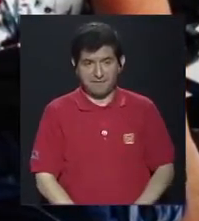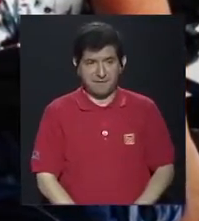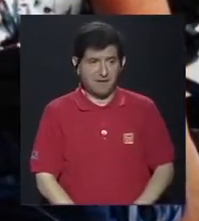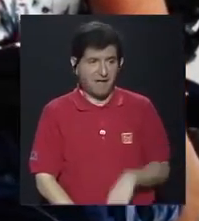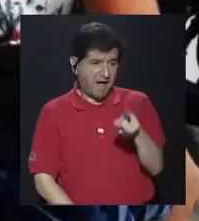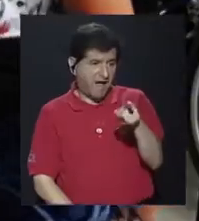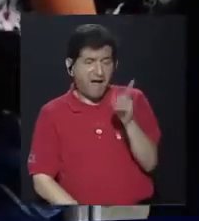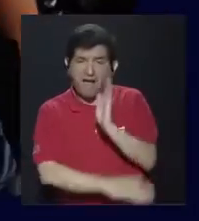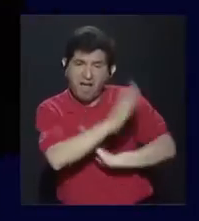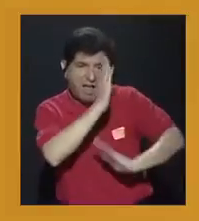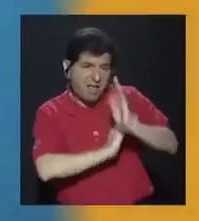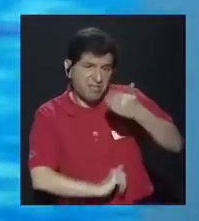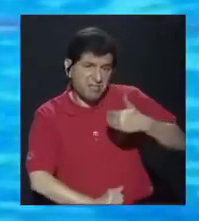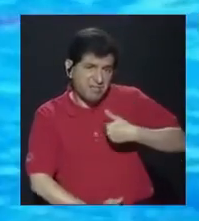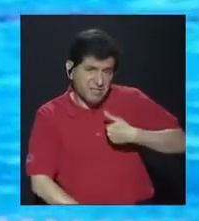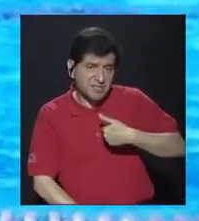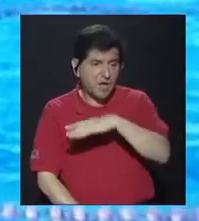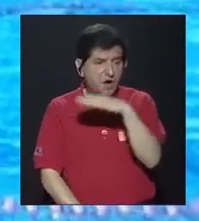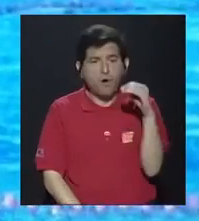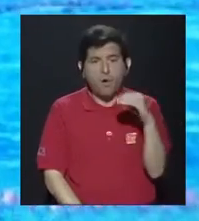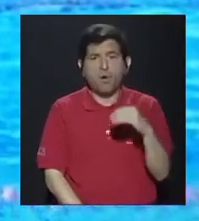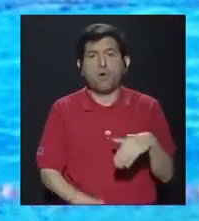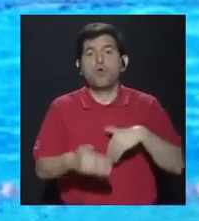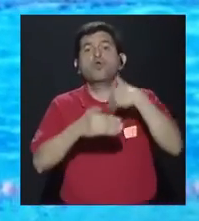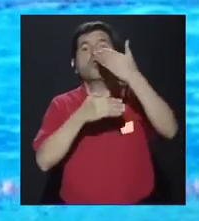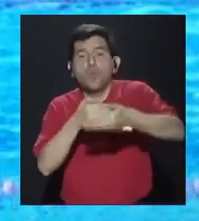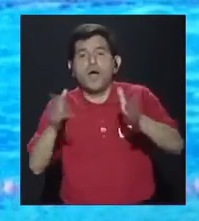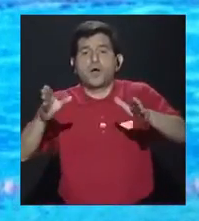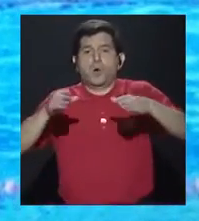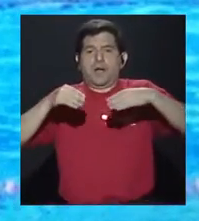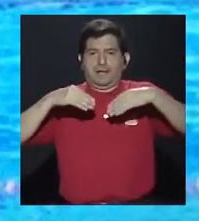con discapacidad o que la adquiere la discapacidad